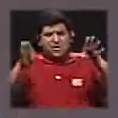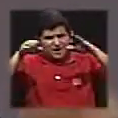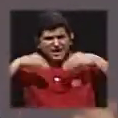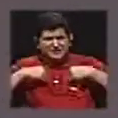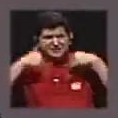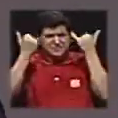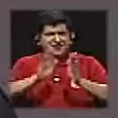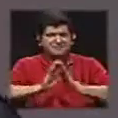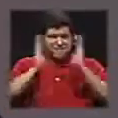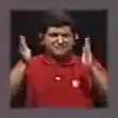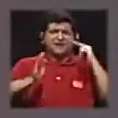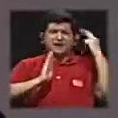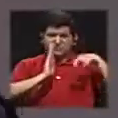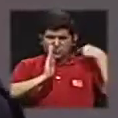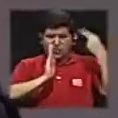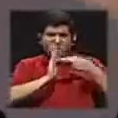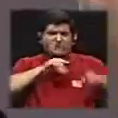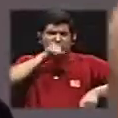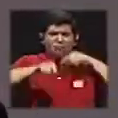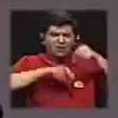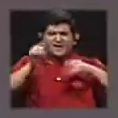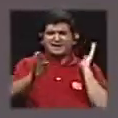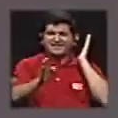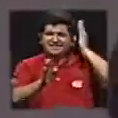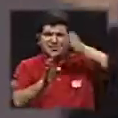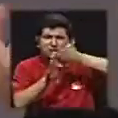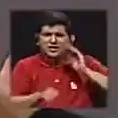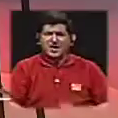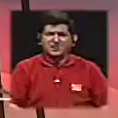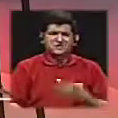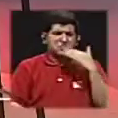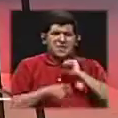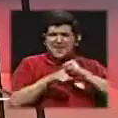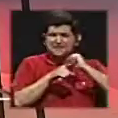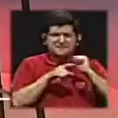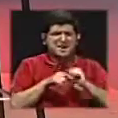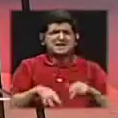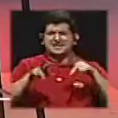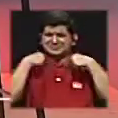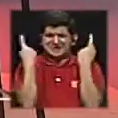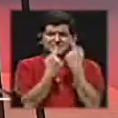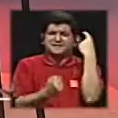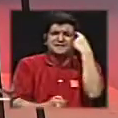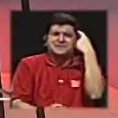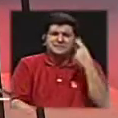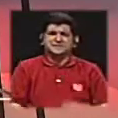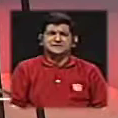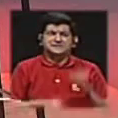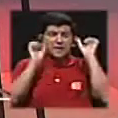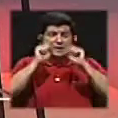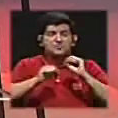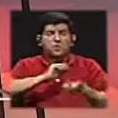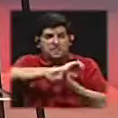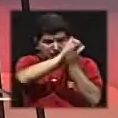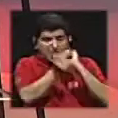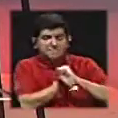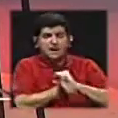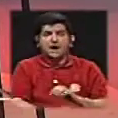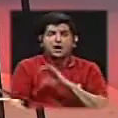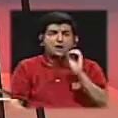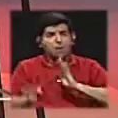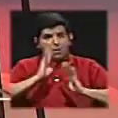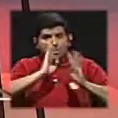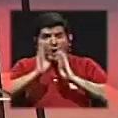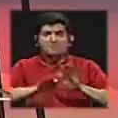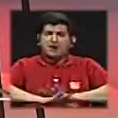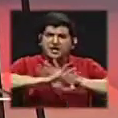ya abiertamente el papel de crítico directo de las malas prácticas de su partido, pensando en que puedan ser cambiadas? ¿Y por qué no hablar